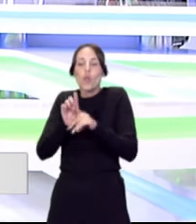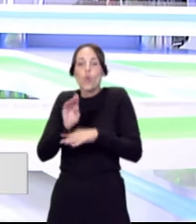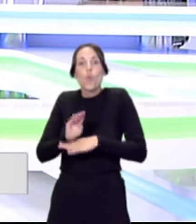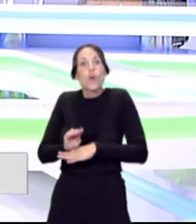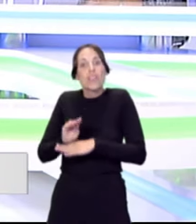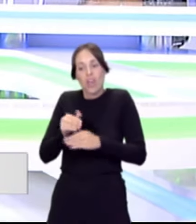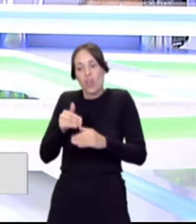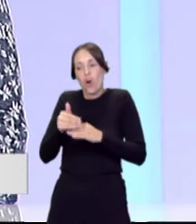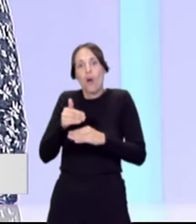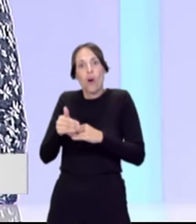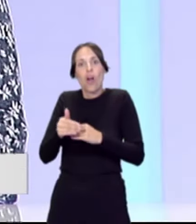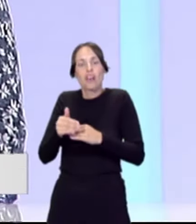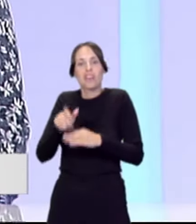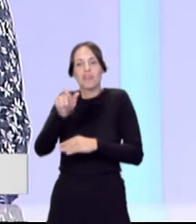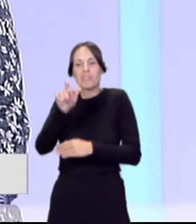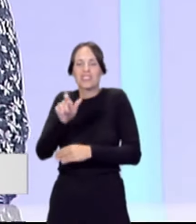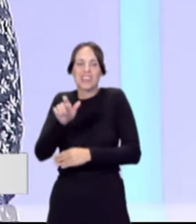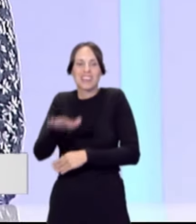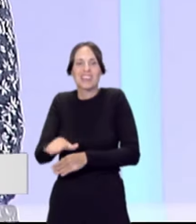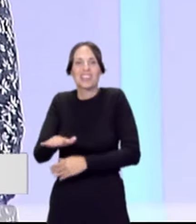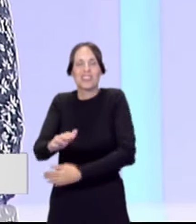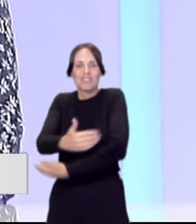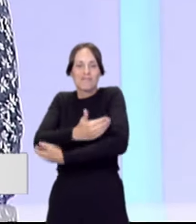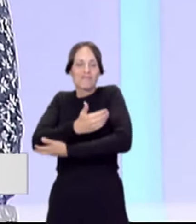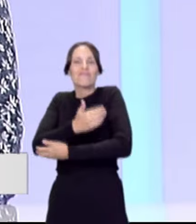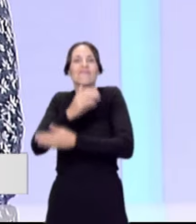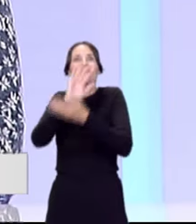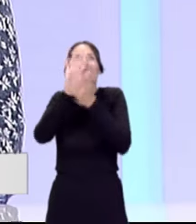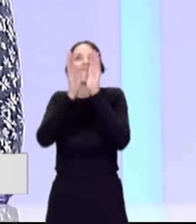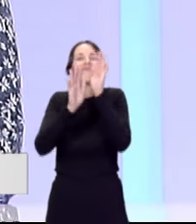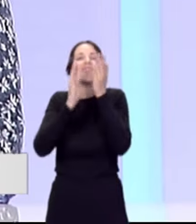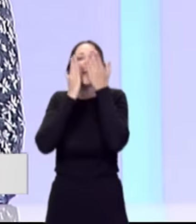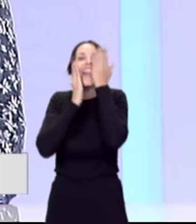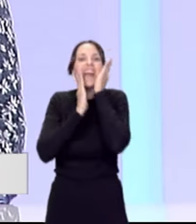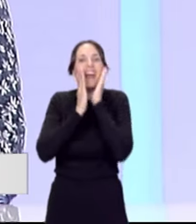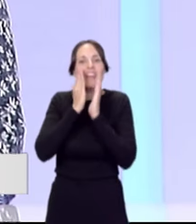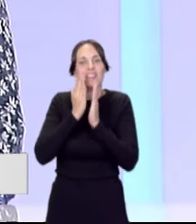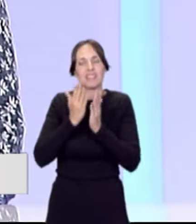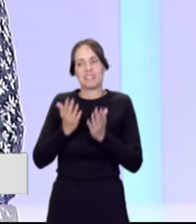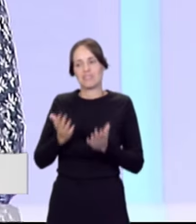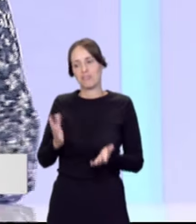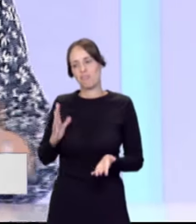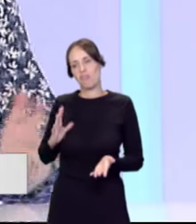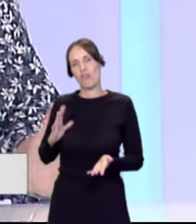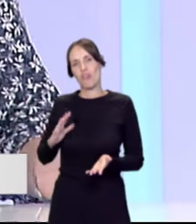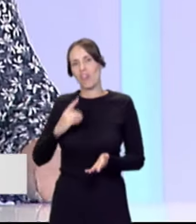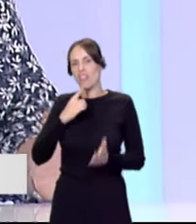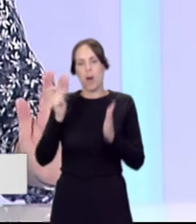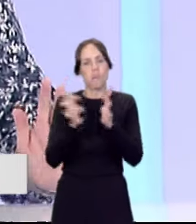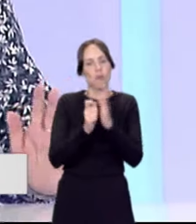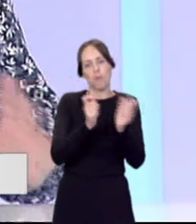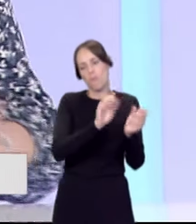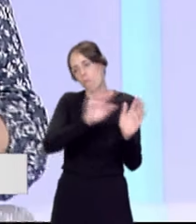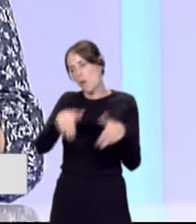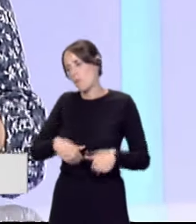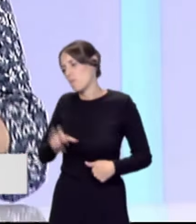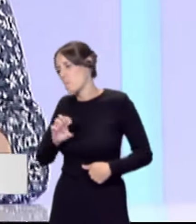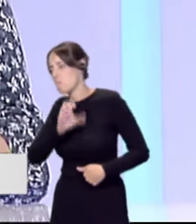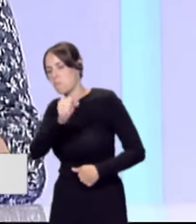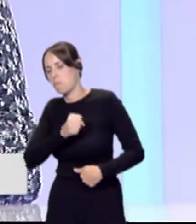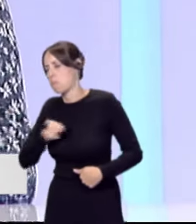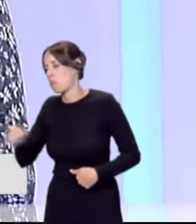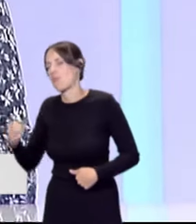siguientes horas de esa personita, ¿no? Y tú dices, que alguien diga que a estos niños hay que devolverlos sobre la marcha, hombre, hombre. Y luego